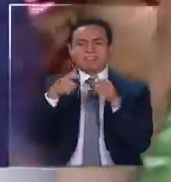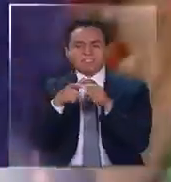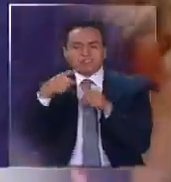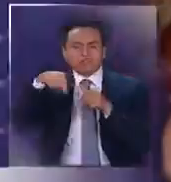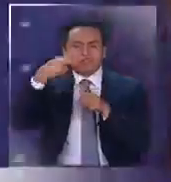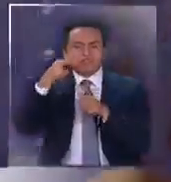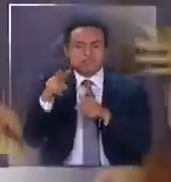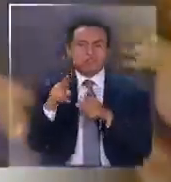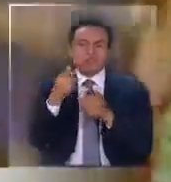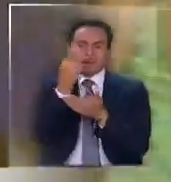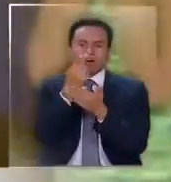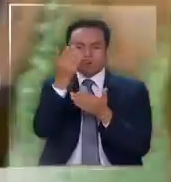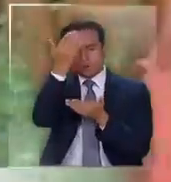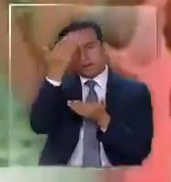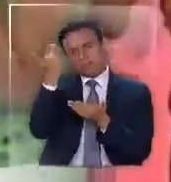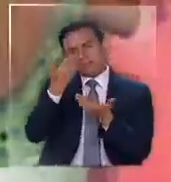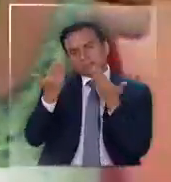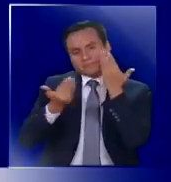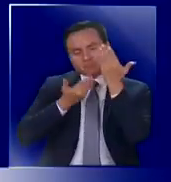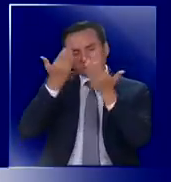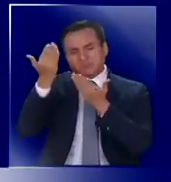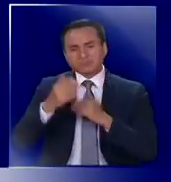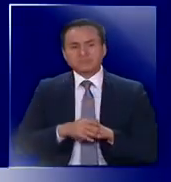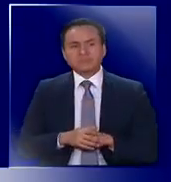como artista.